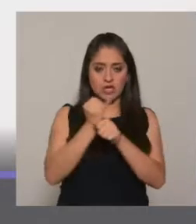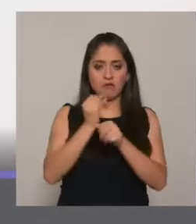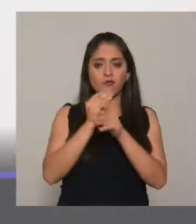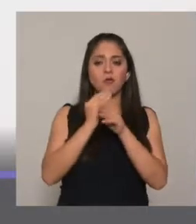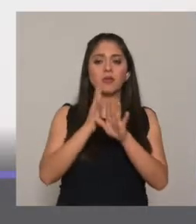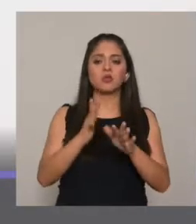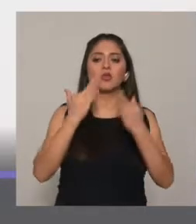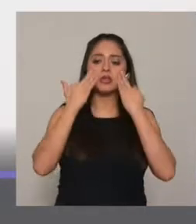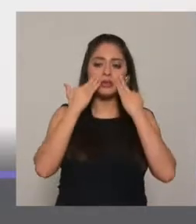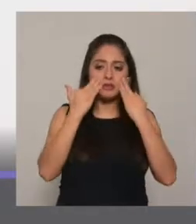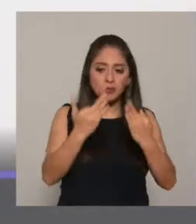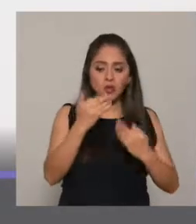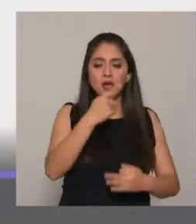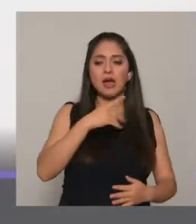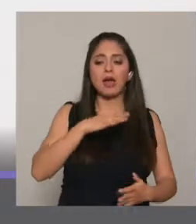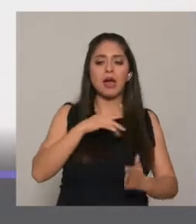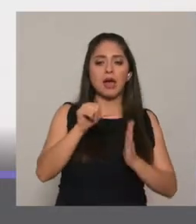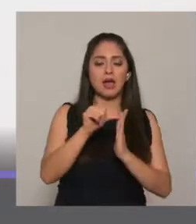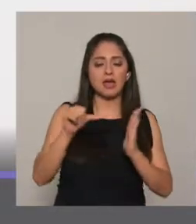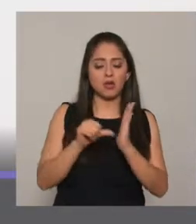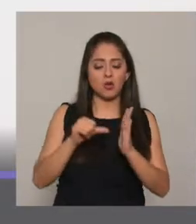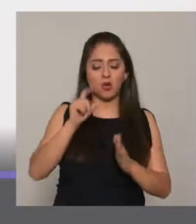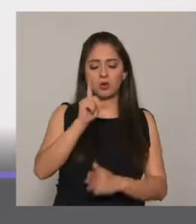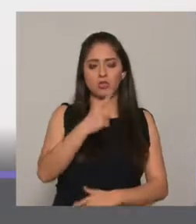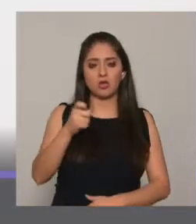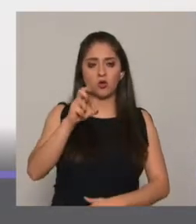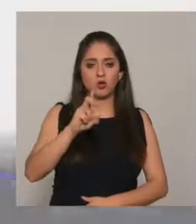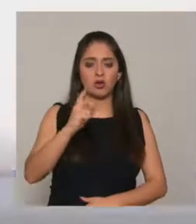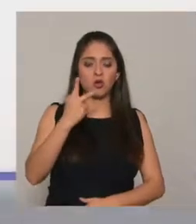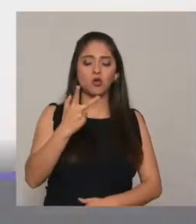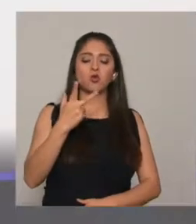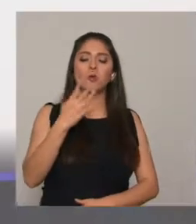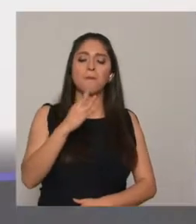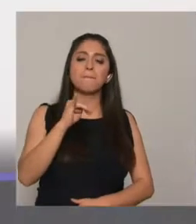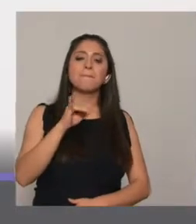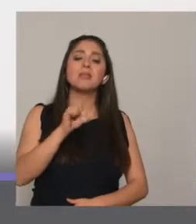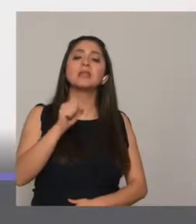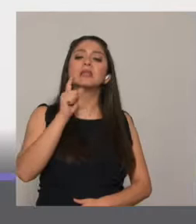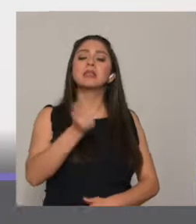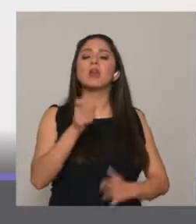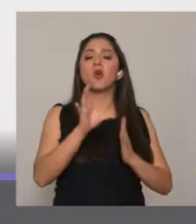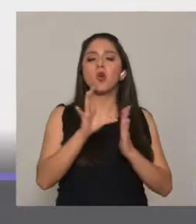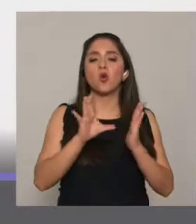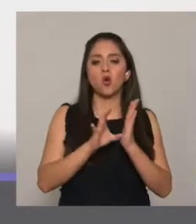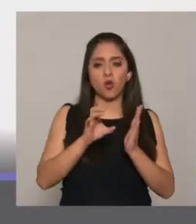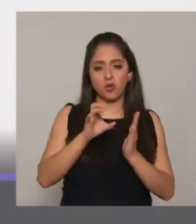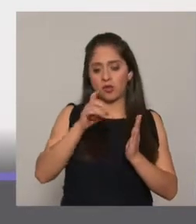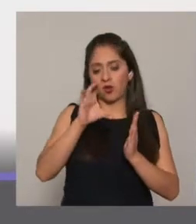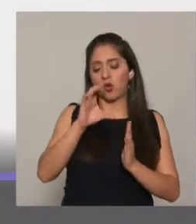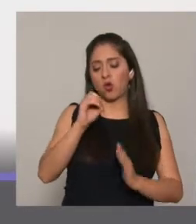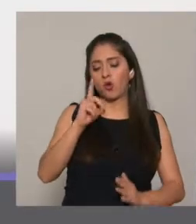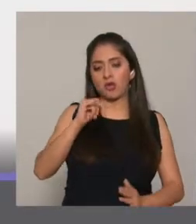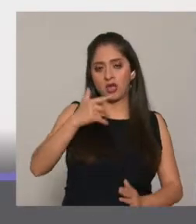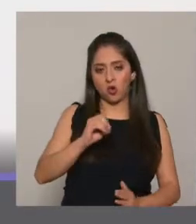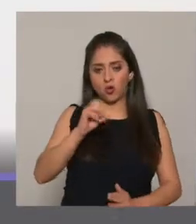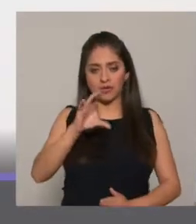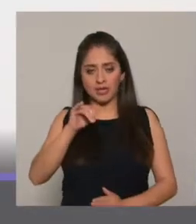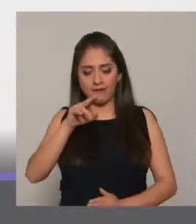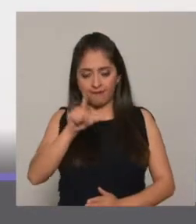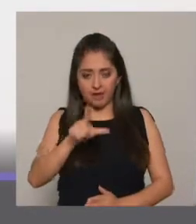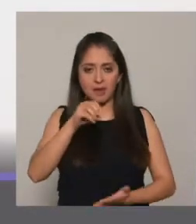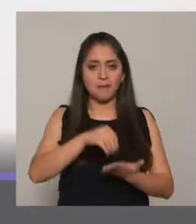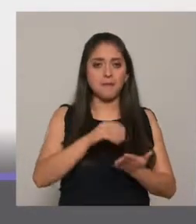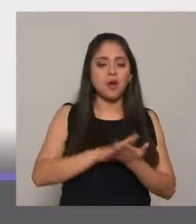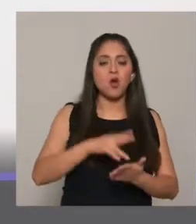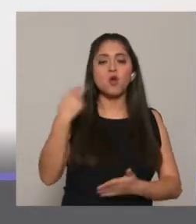donde la persona, con fundamento en el artículo 138 bis del Código Civil, manifiesta que pues, en algunos actos jurídicos es con S o